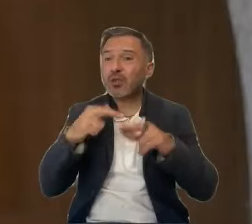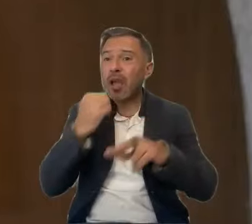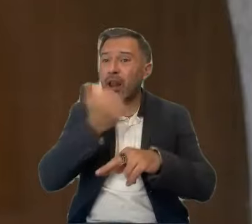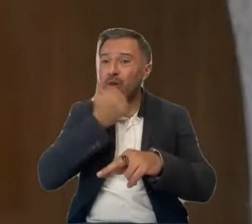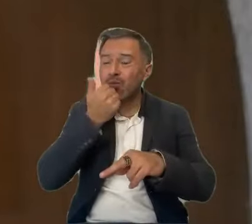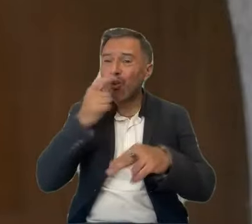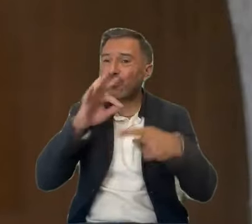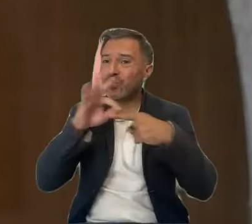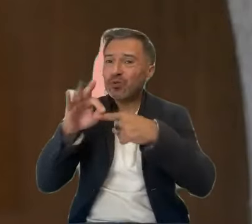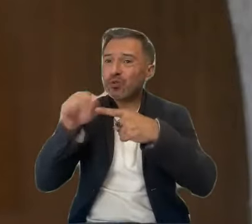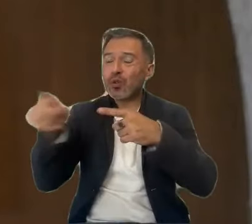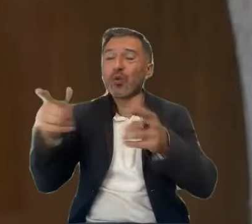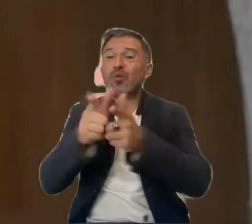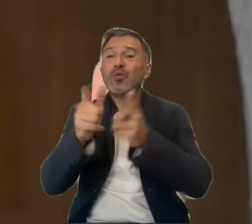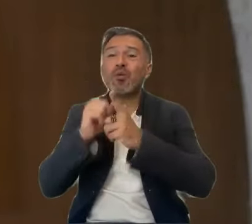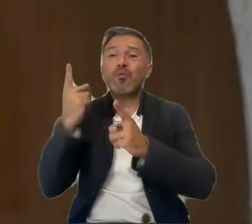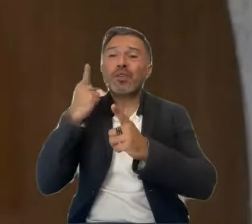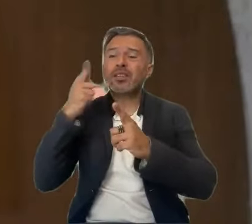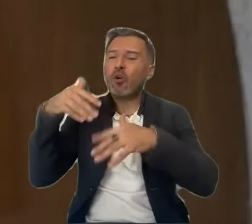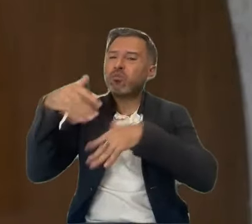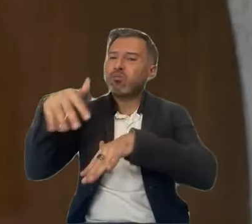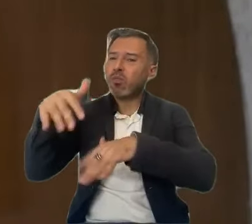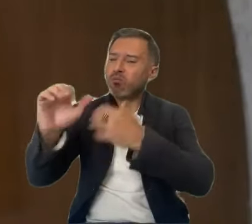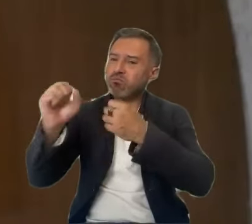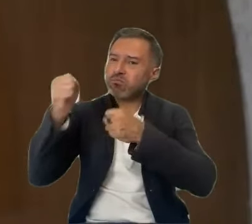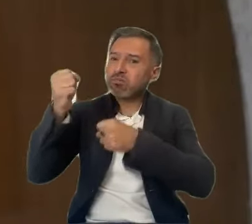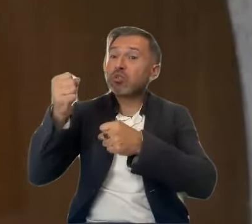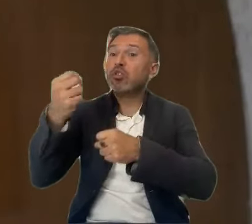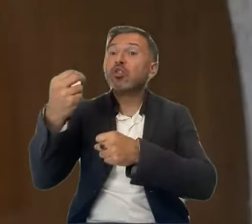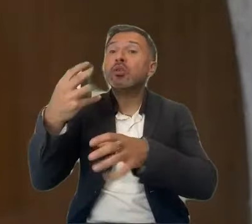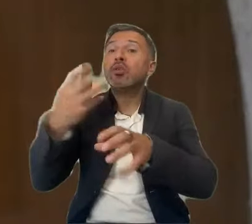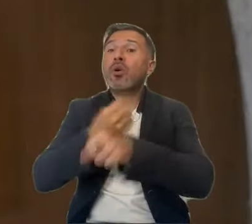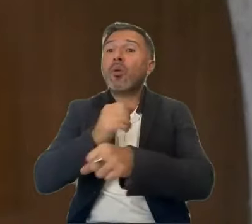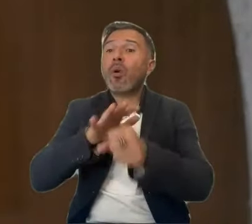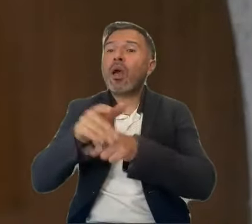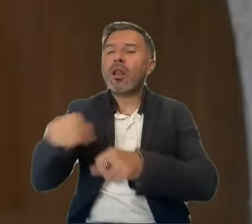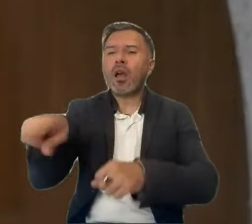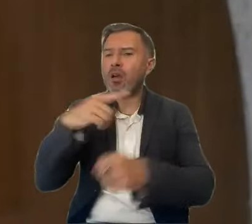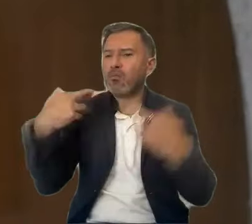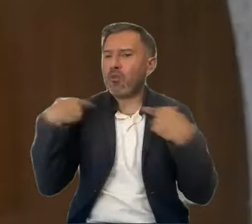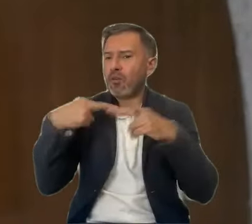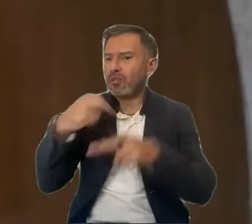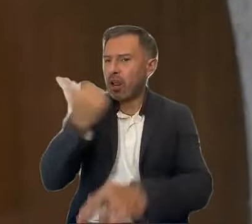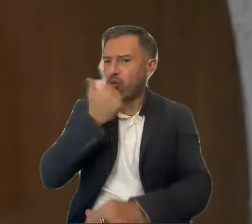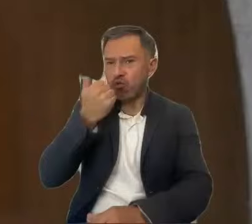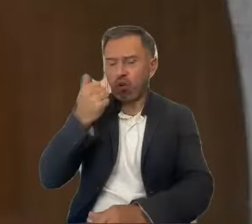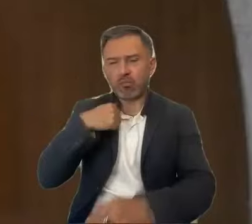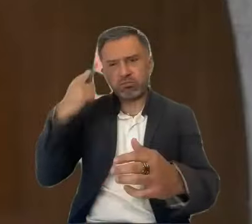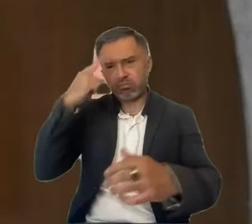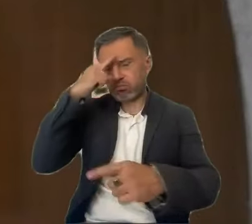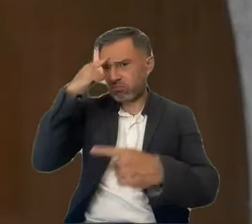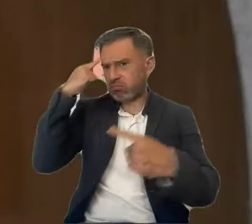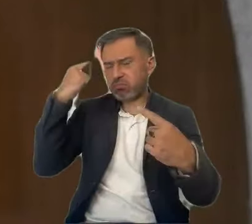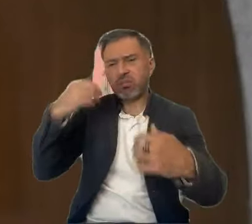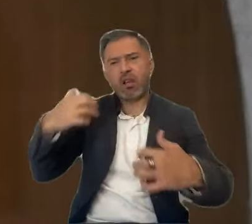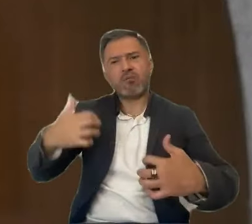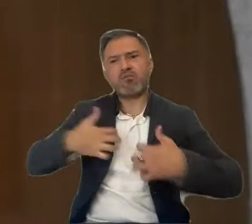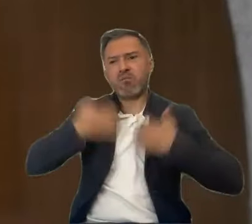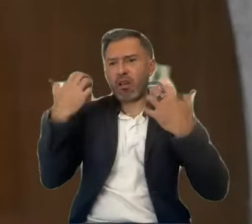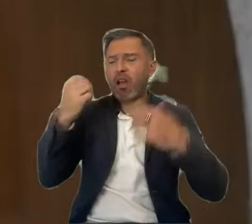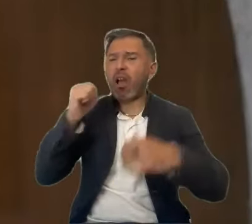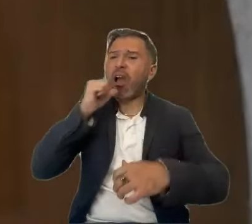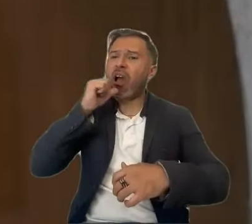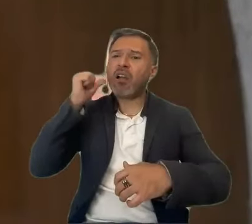no diré cuál, y los alumnos y los maestros ya se hartaron, tomaron las instalaciones desde ayer. Hay muchas